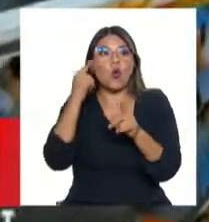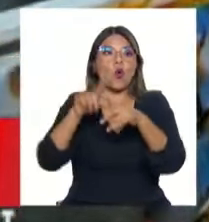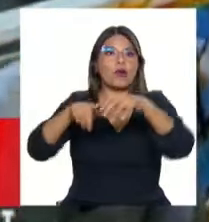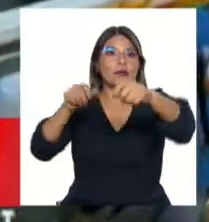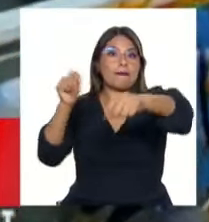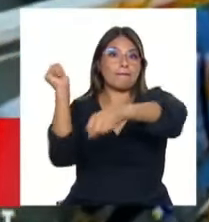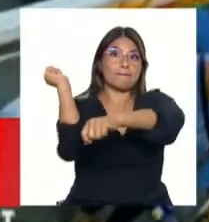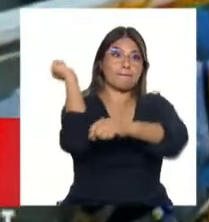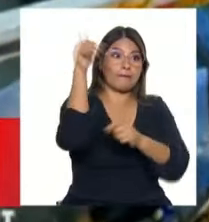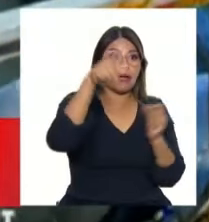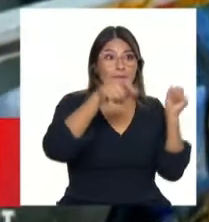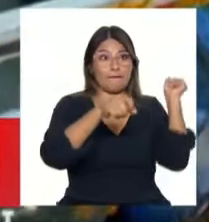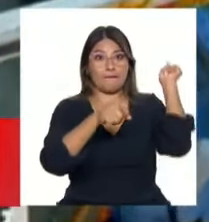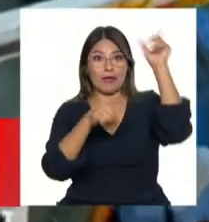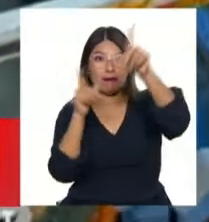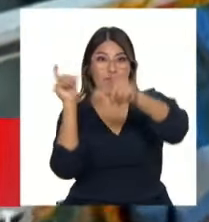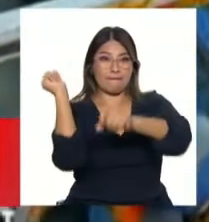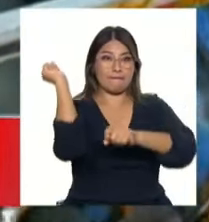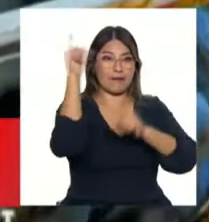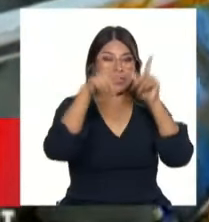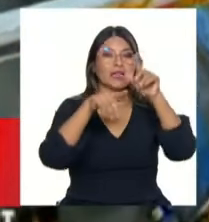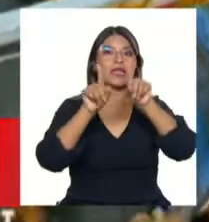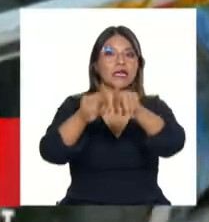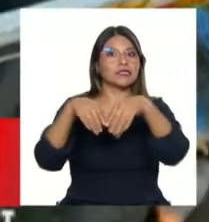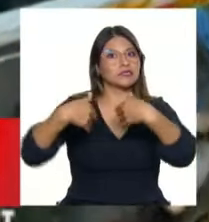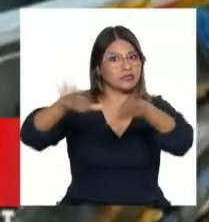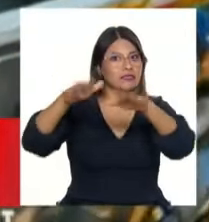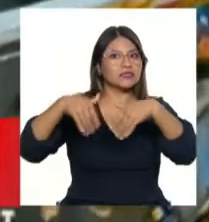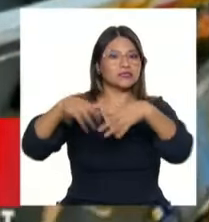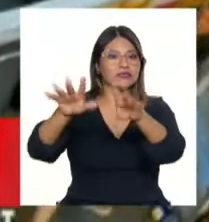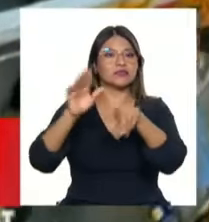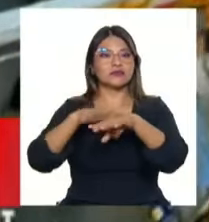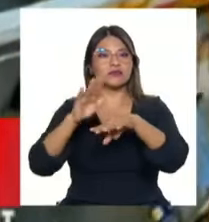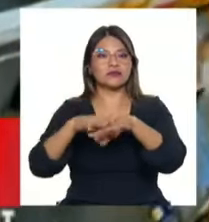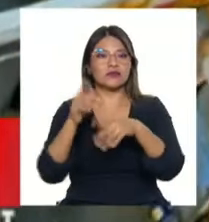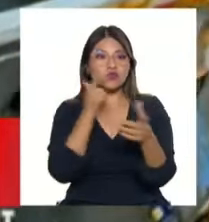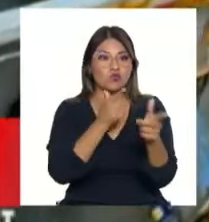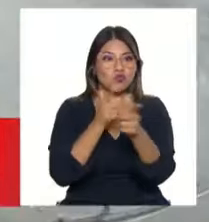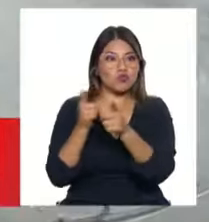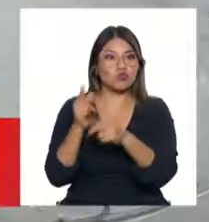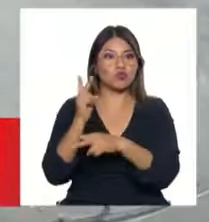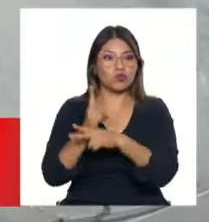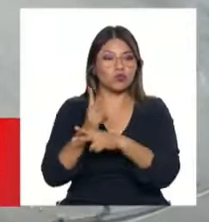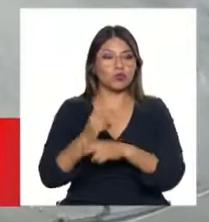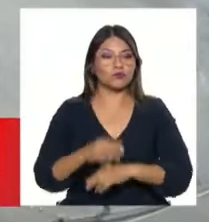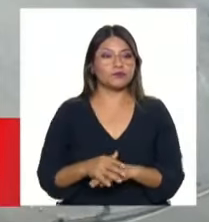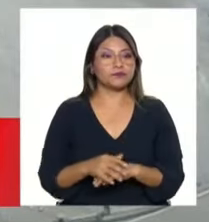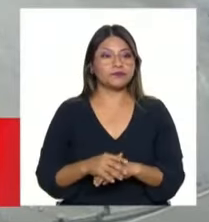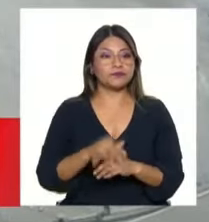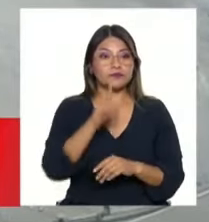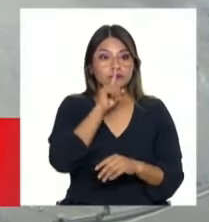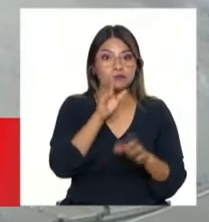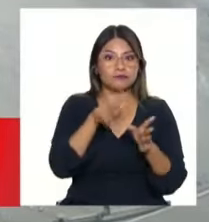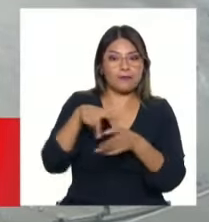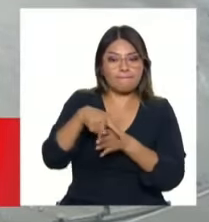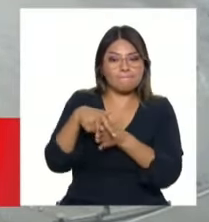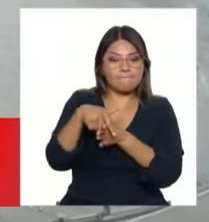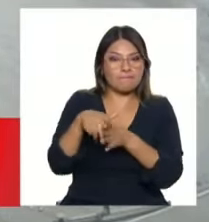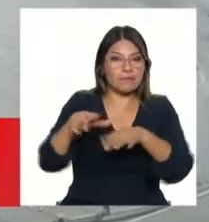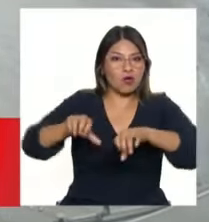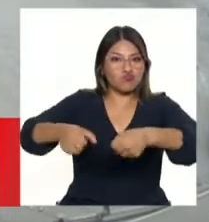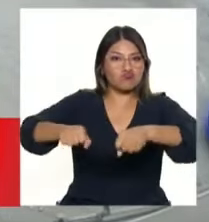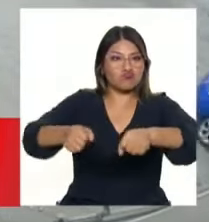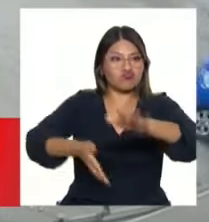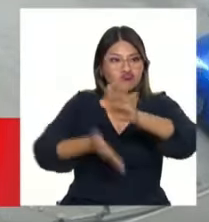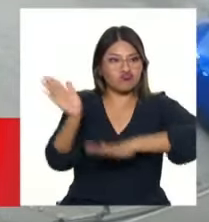palos y troncos de madera a los delincuentes que salieron del lugar amenazando con sus armas de fuego. Los zampones huyeron en motocicletas